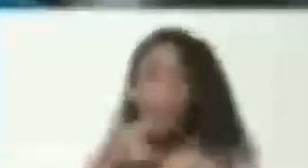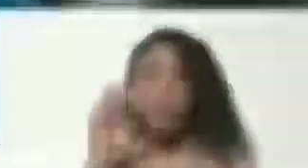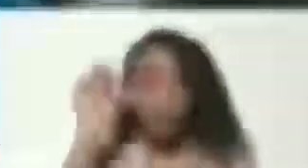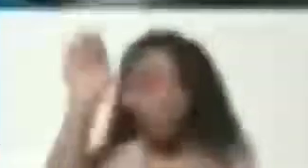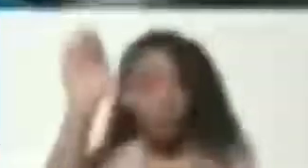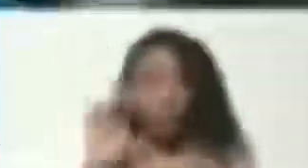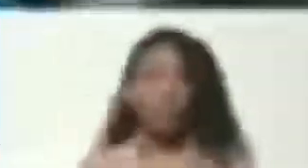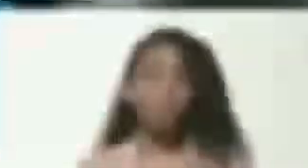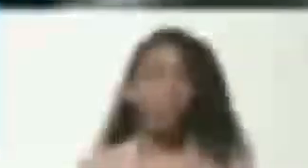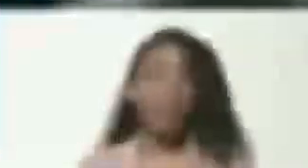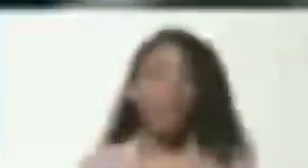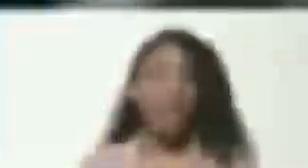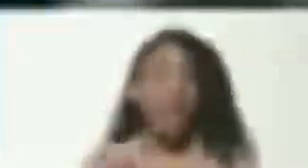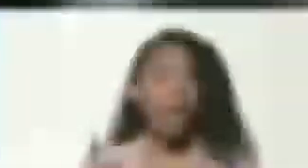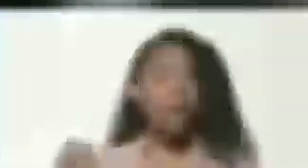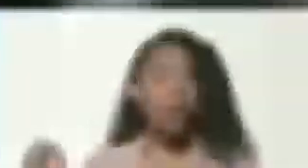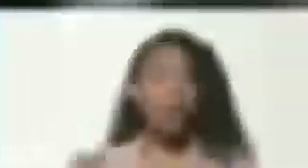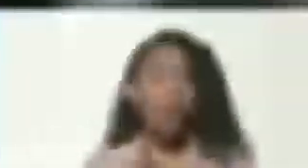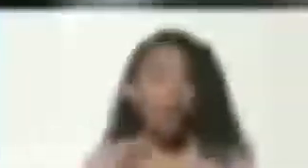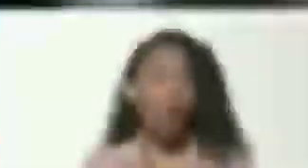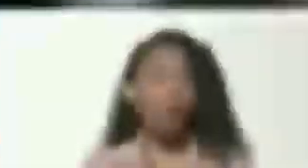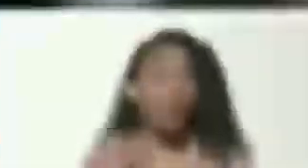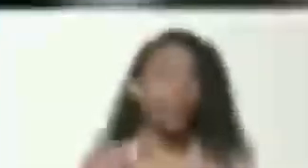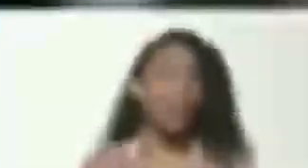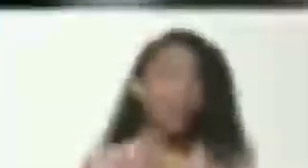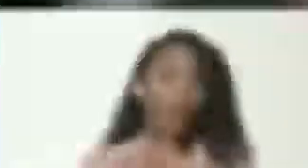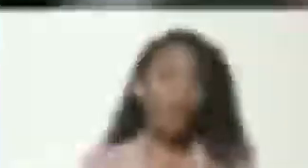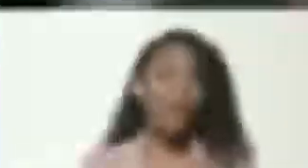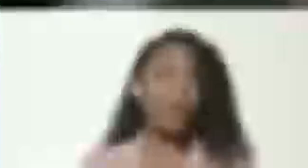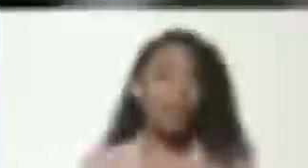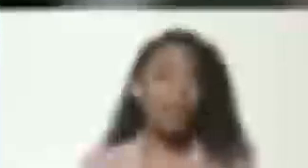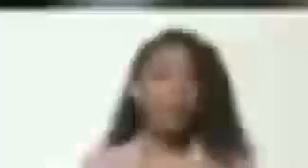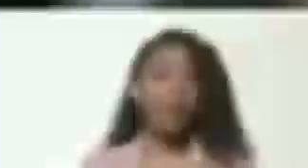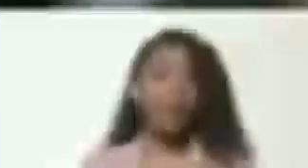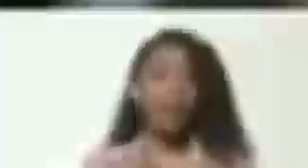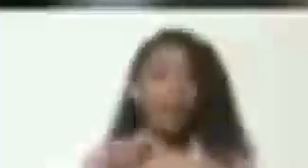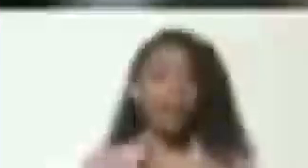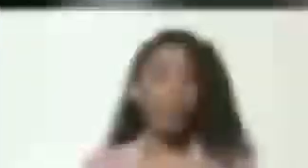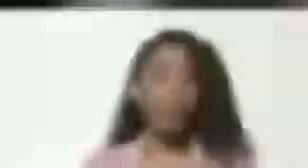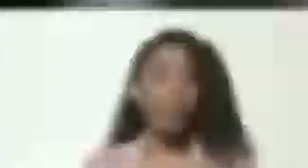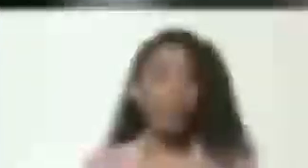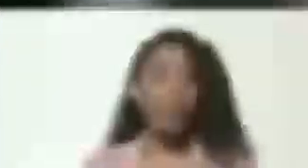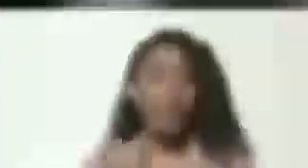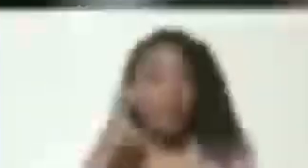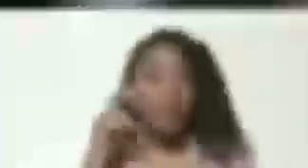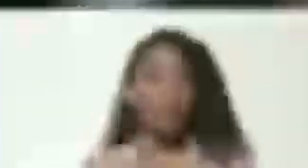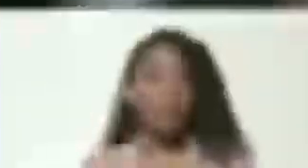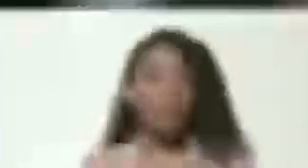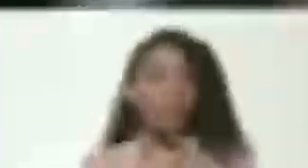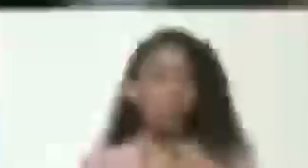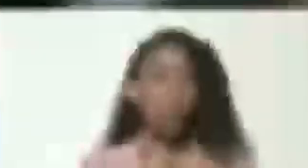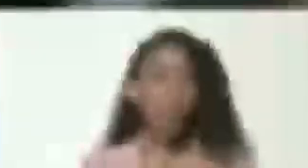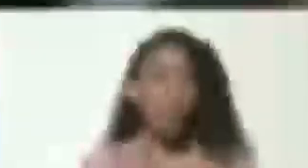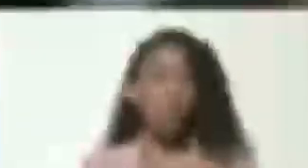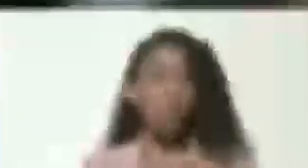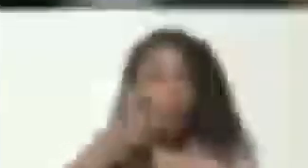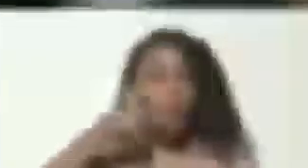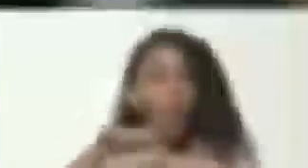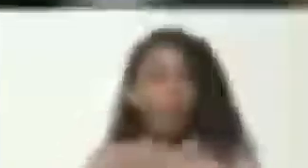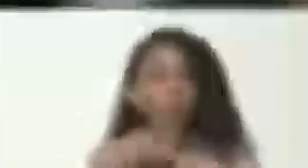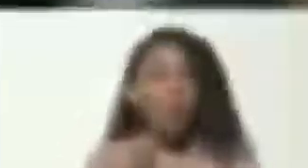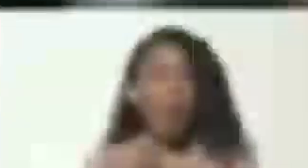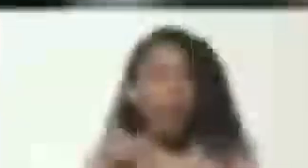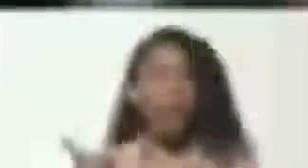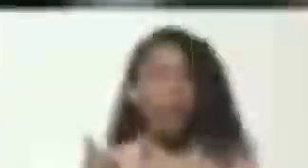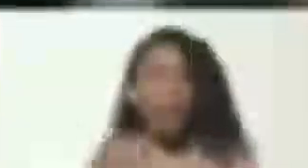años tratando de materializar, si está todavía en proceso de prueba. Nosotros aquí el Petro lo queríamos materializar de la noche a la mañana a